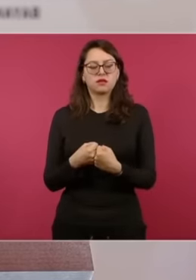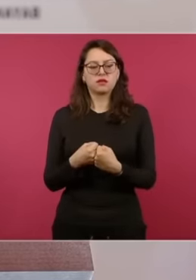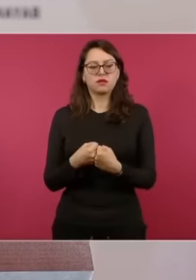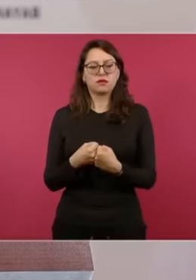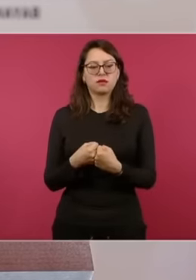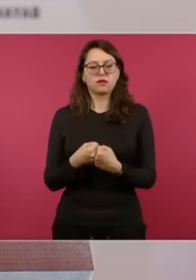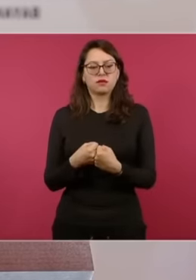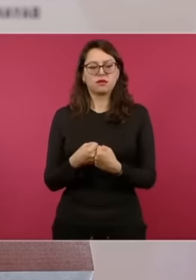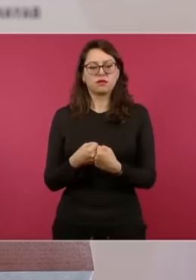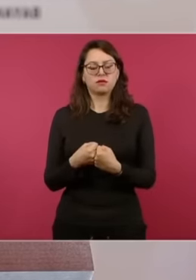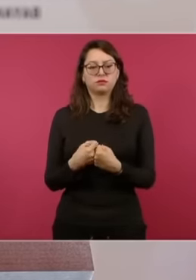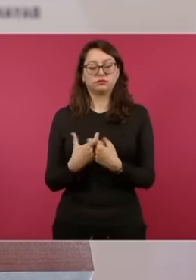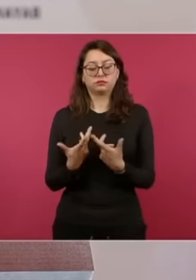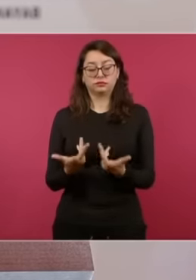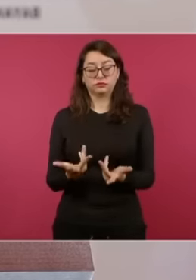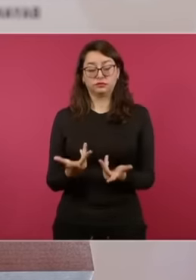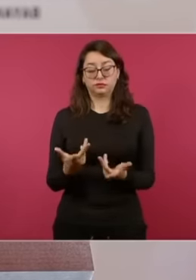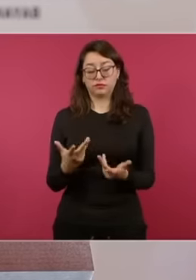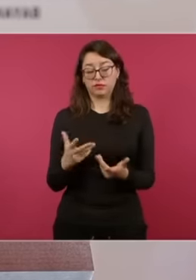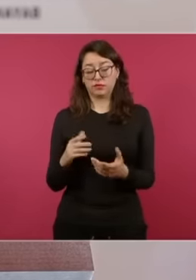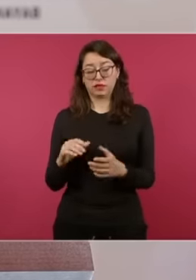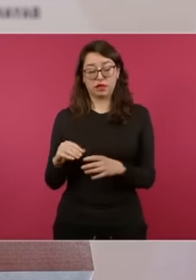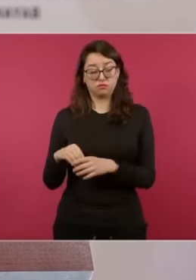Hasta 12,000,